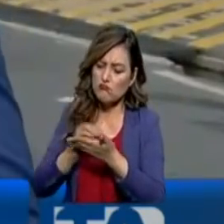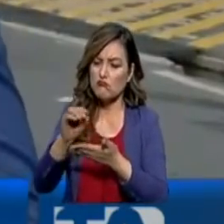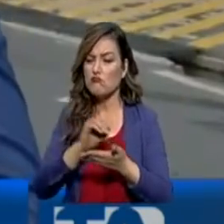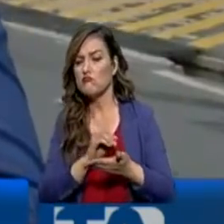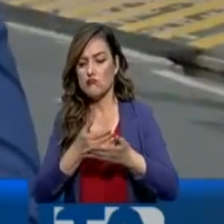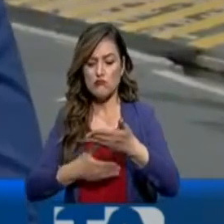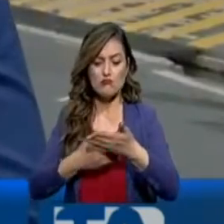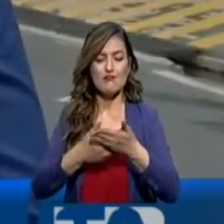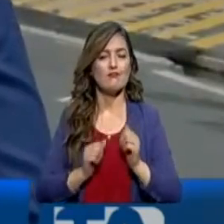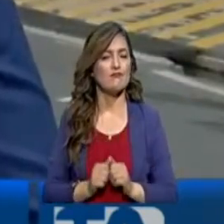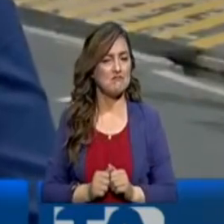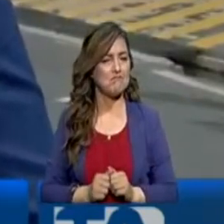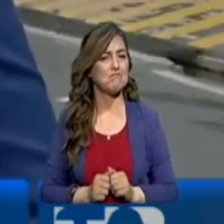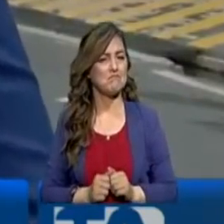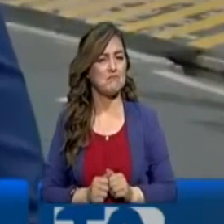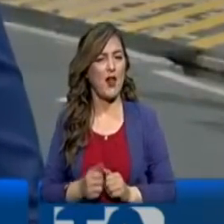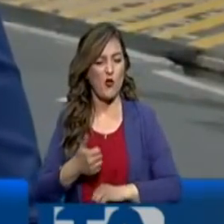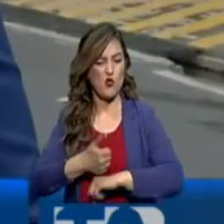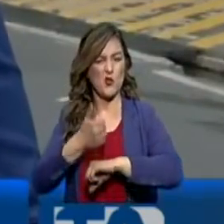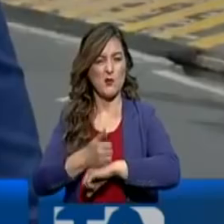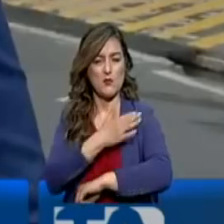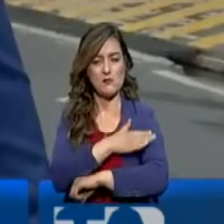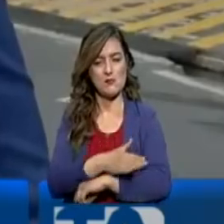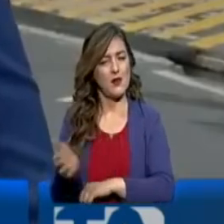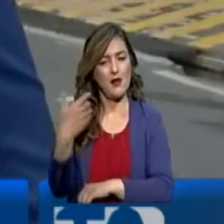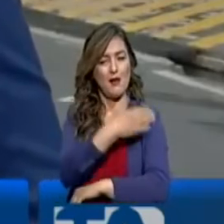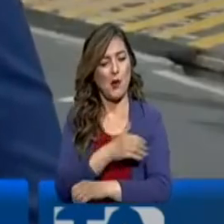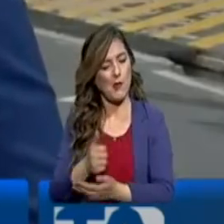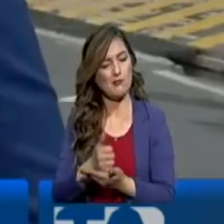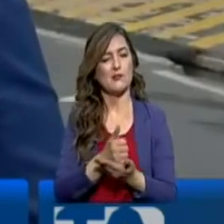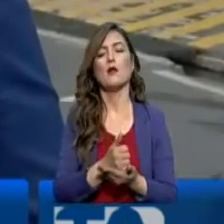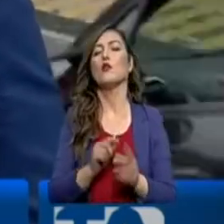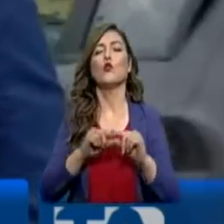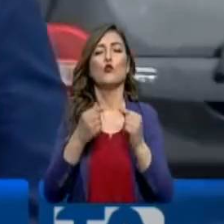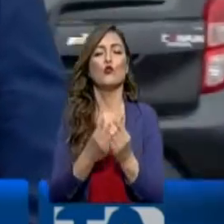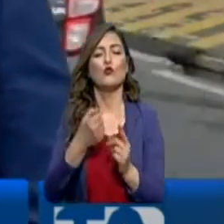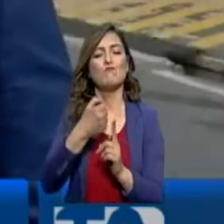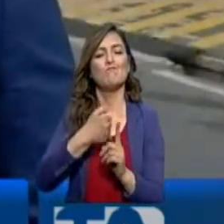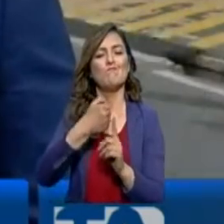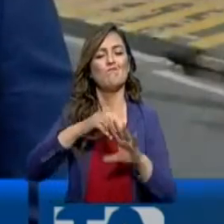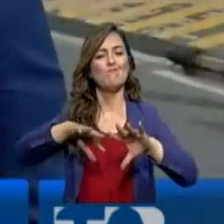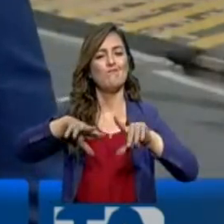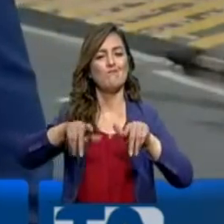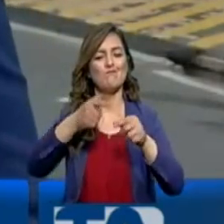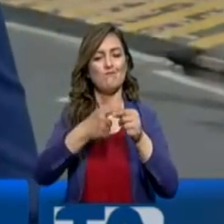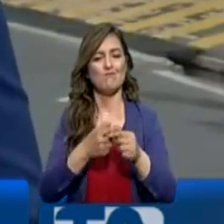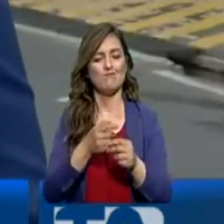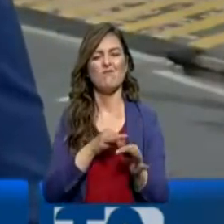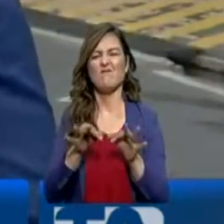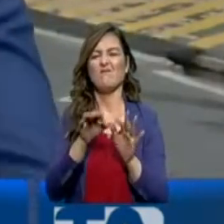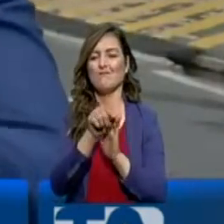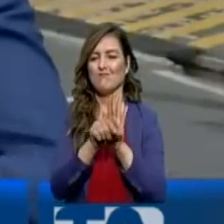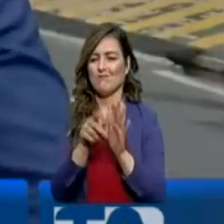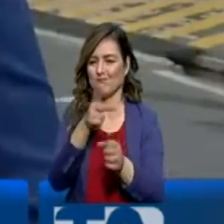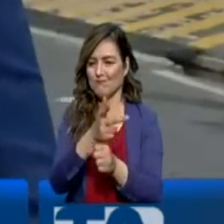presunto tráfico de influencias que se investiga desde la Unidad de Transparencia y Lucha contra la Corrupción con sede en Quito. Le contamos de qué se